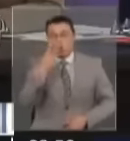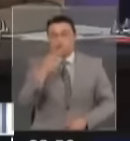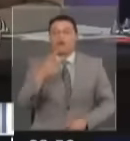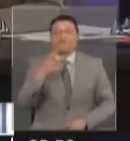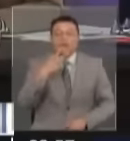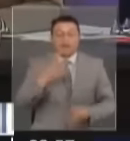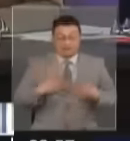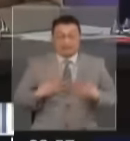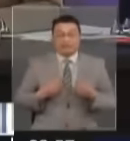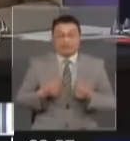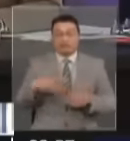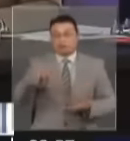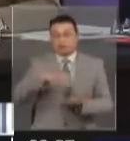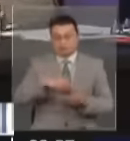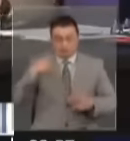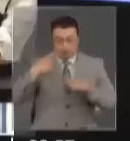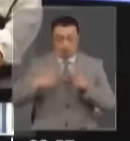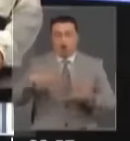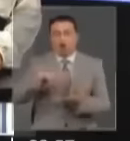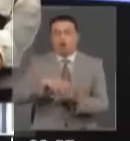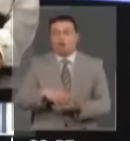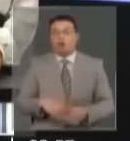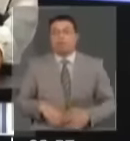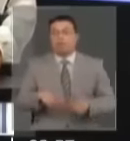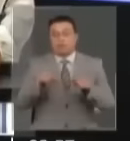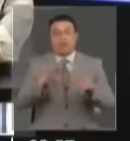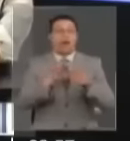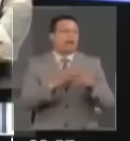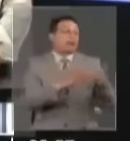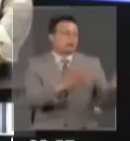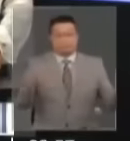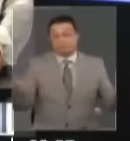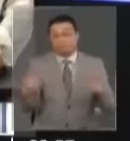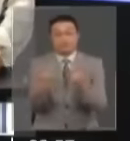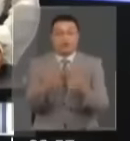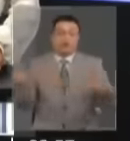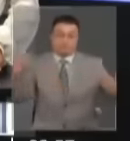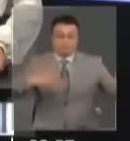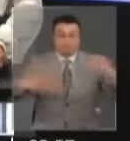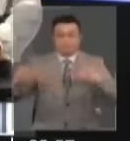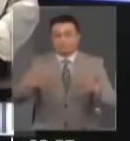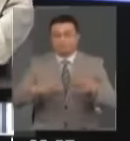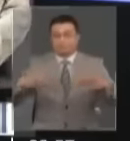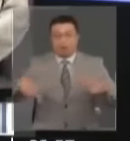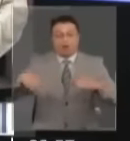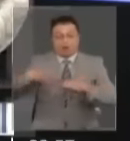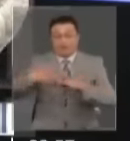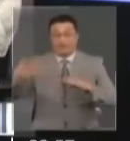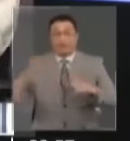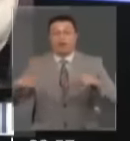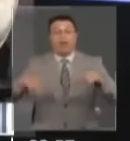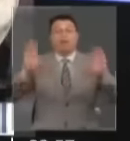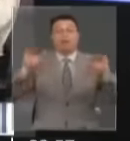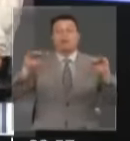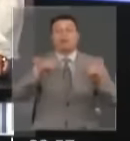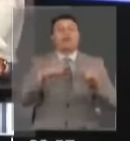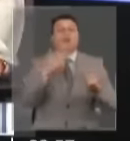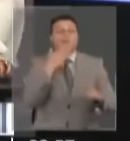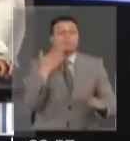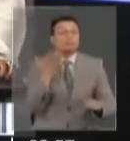sienta históricamente la comuna. Alejandro, muchas gracias y muchas gracias a todos por haber participado en este debate. Tenemos una parte final. Nos despedimos con su mejor propuesta